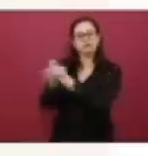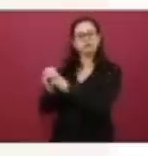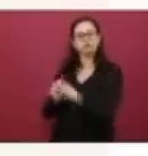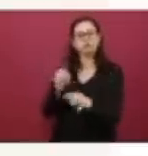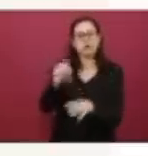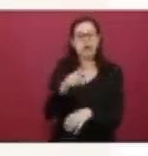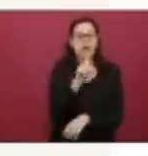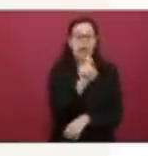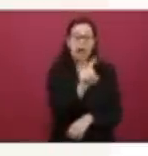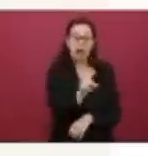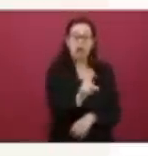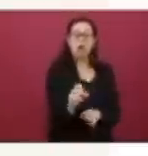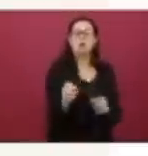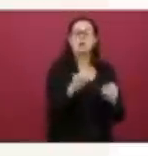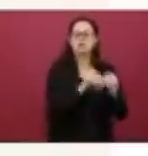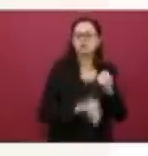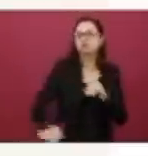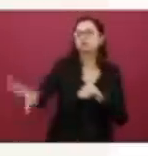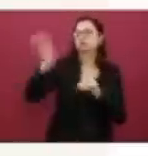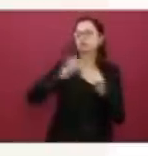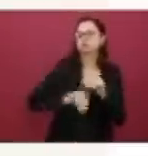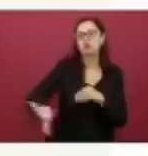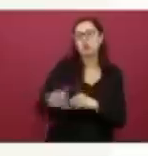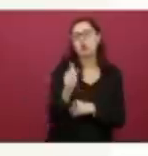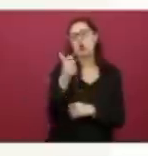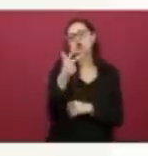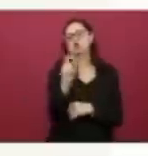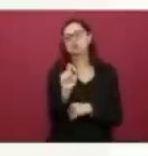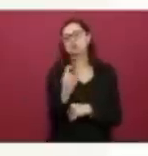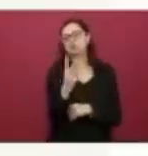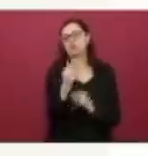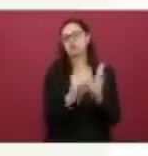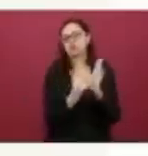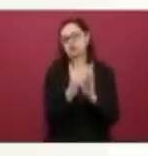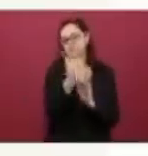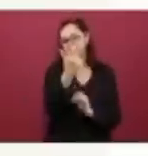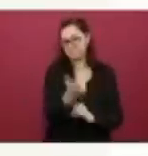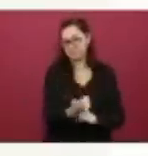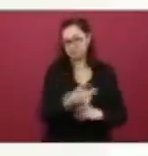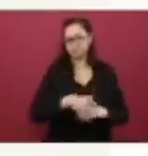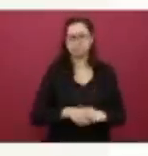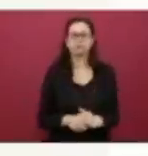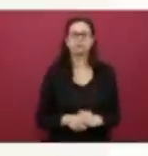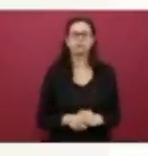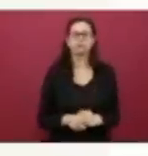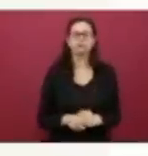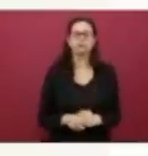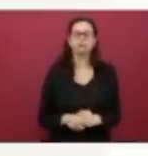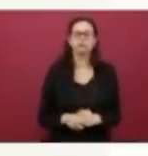que va a costar 8.4 millones de pesos está planteada la propuesta de una consulta